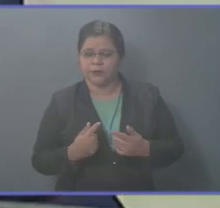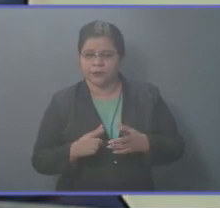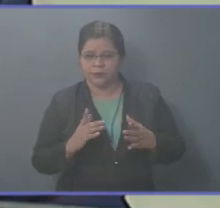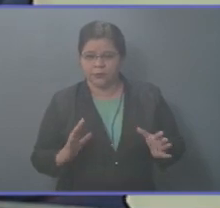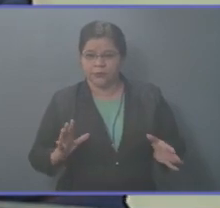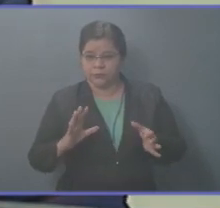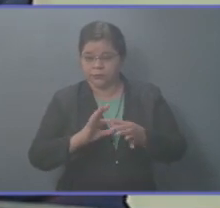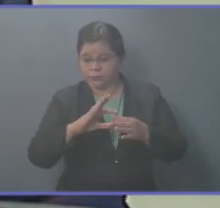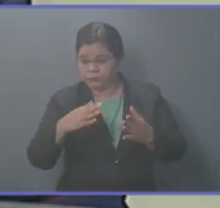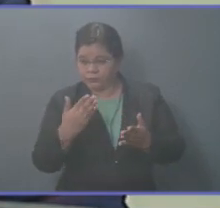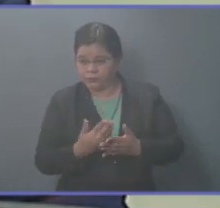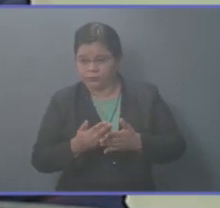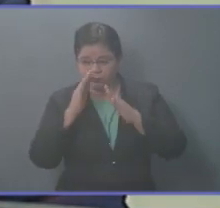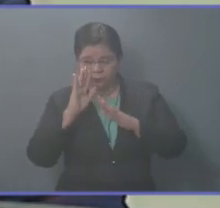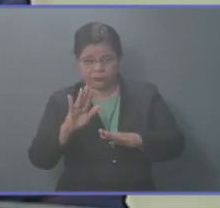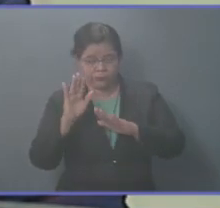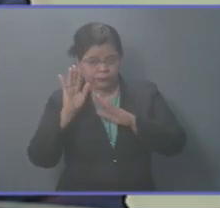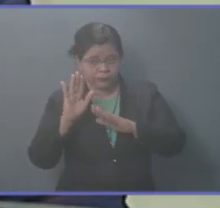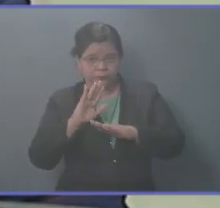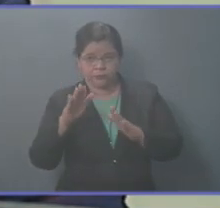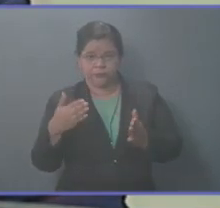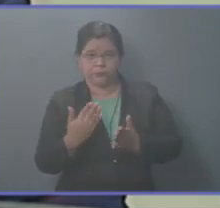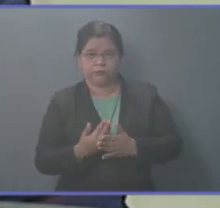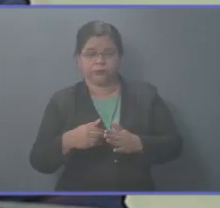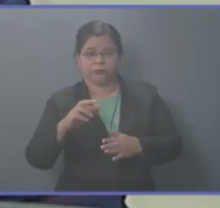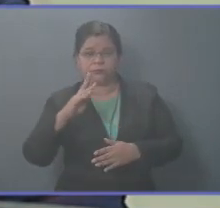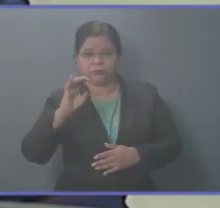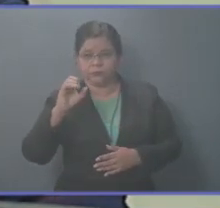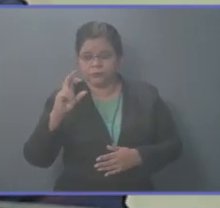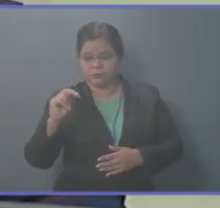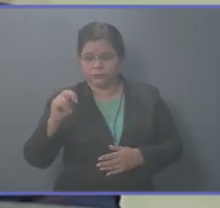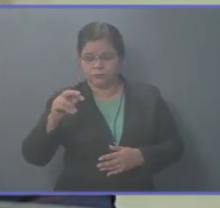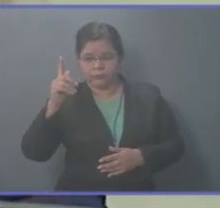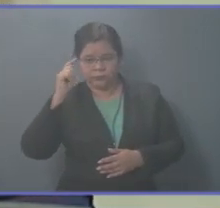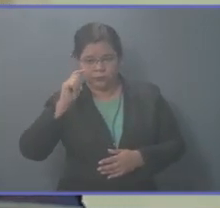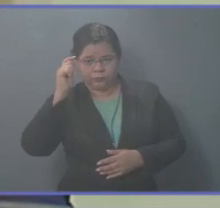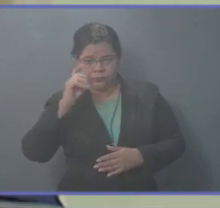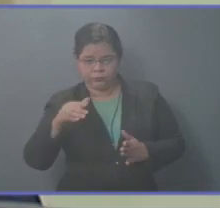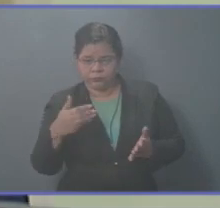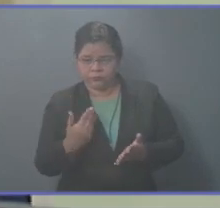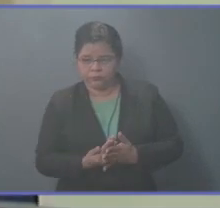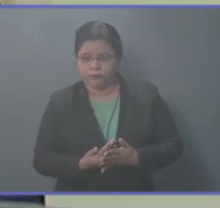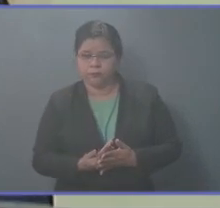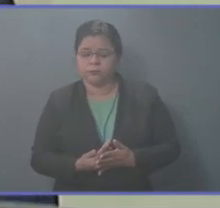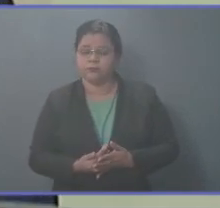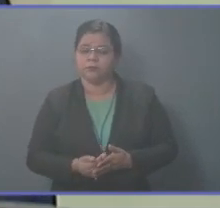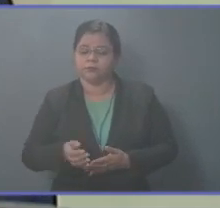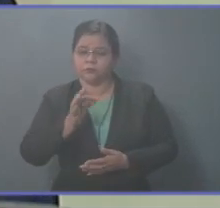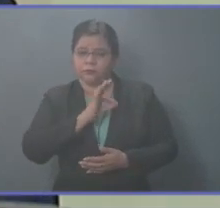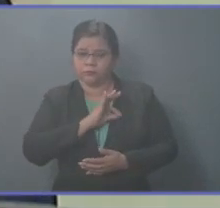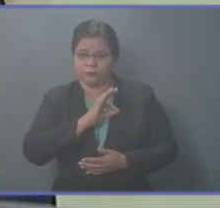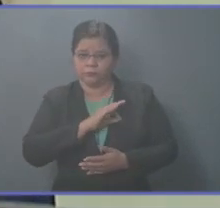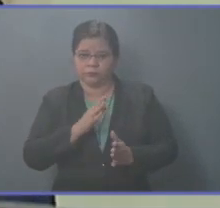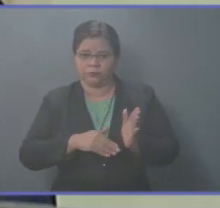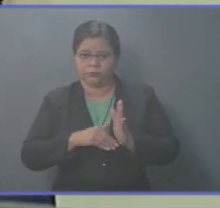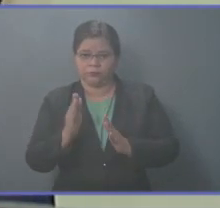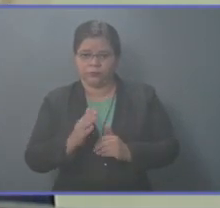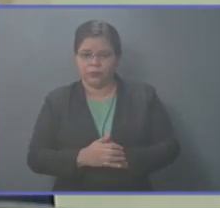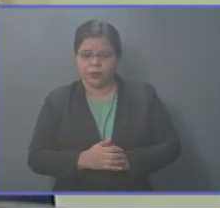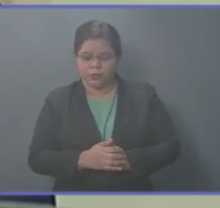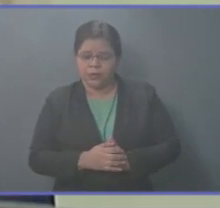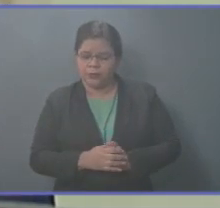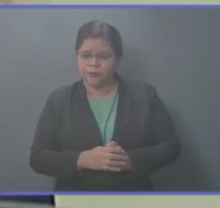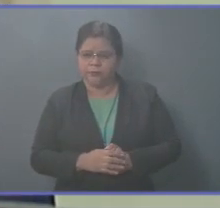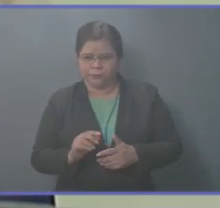constitucional que deben de ser respetados. Rubén Martínez del Moa, Teoría y Práctica del Poder Constituyente, primera edición, páginas 67 y